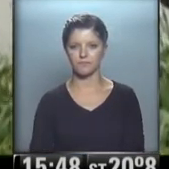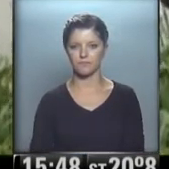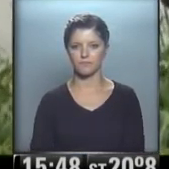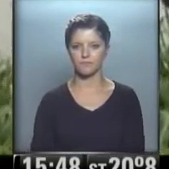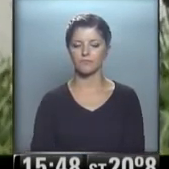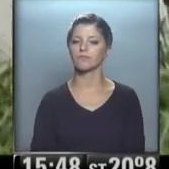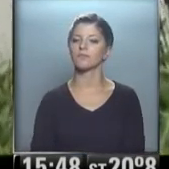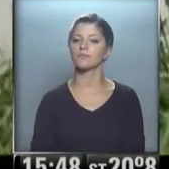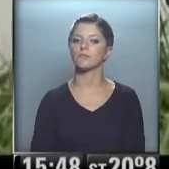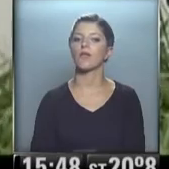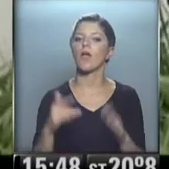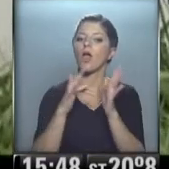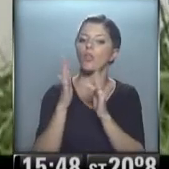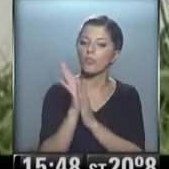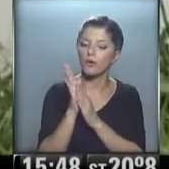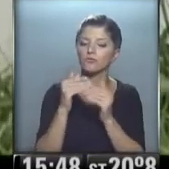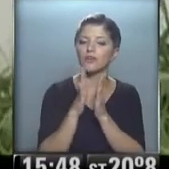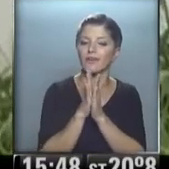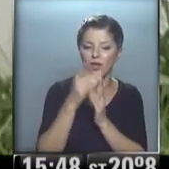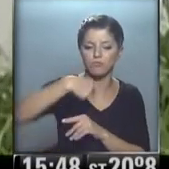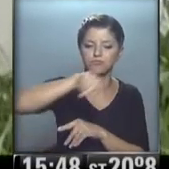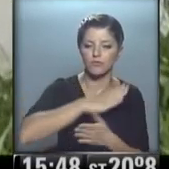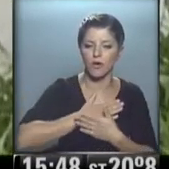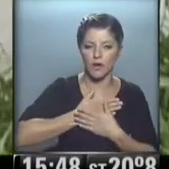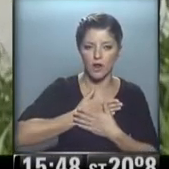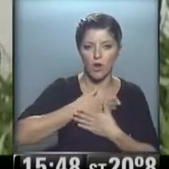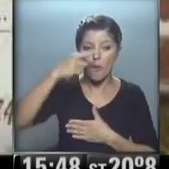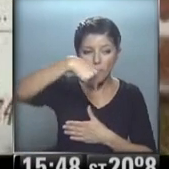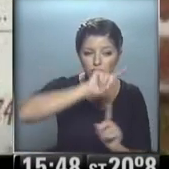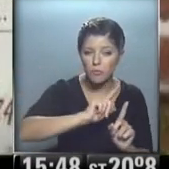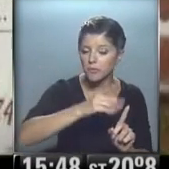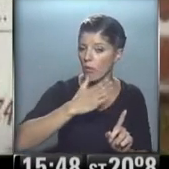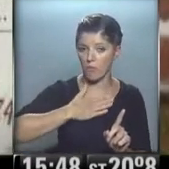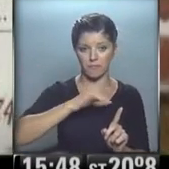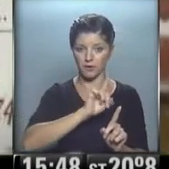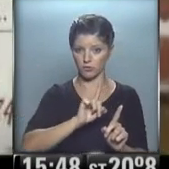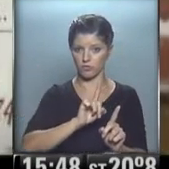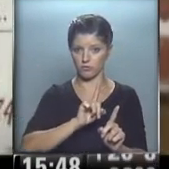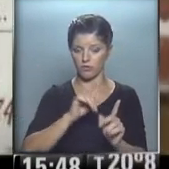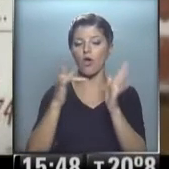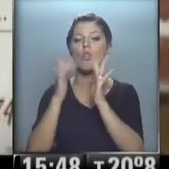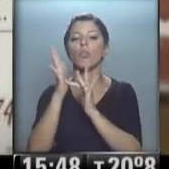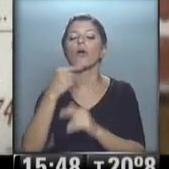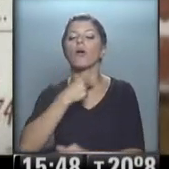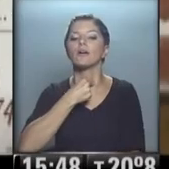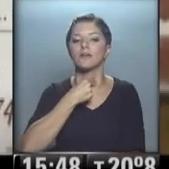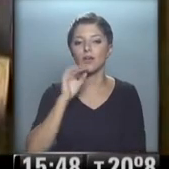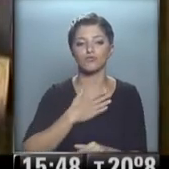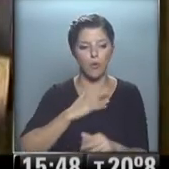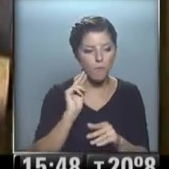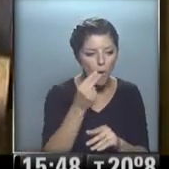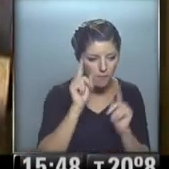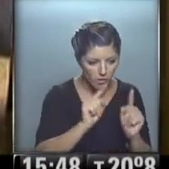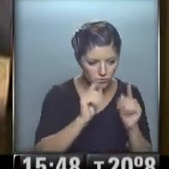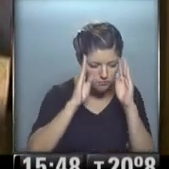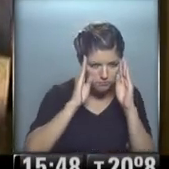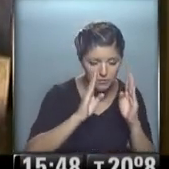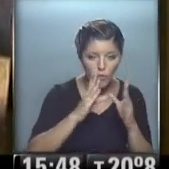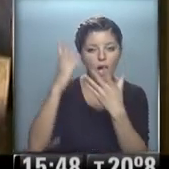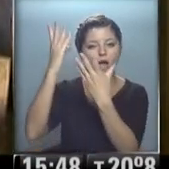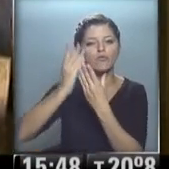Señor, quiero quererlos por ellos y no por mí. Señor, quiero morir por ellos, ayúdame